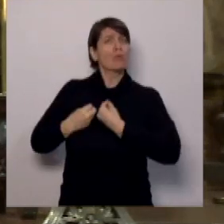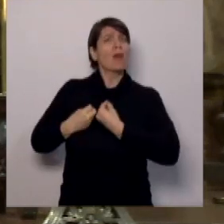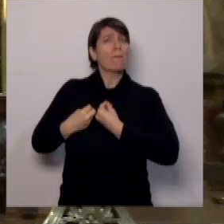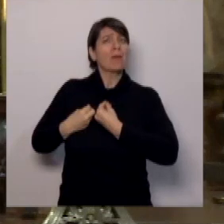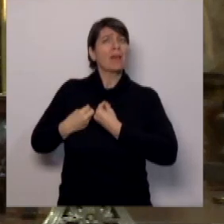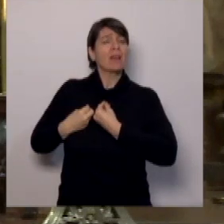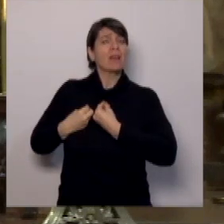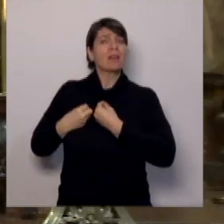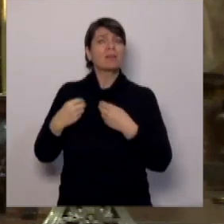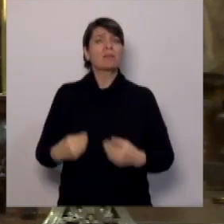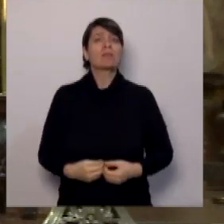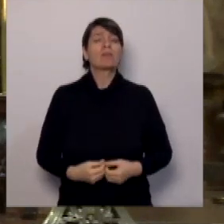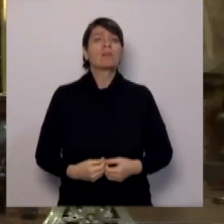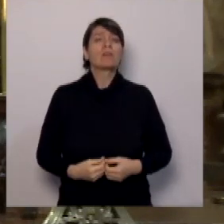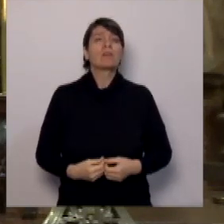defiéndeme,